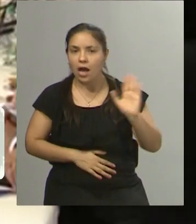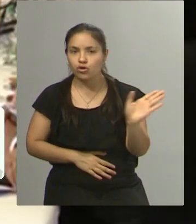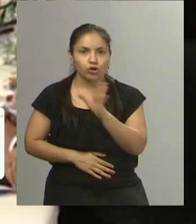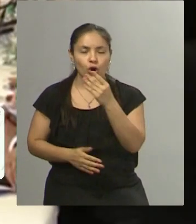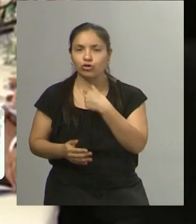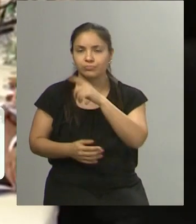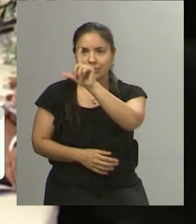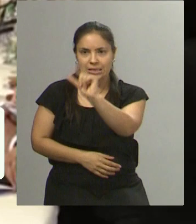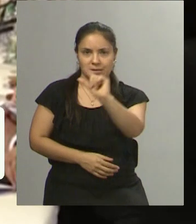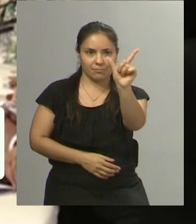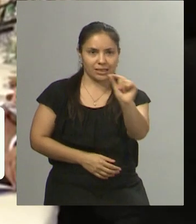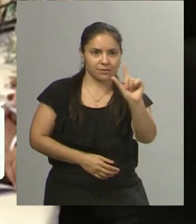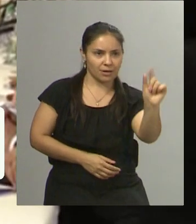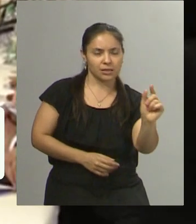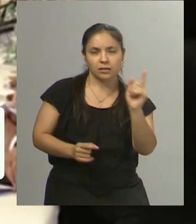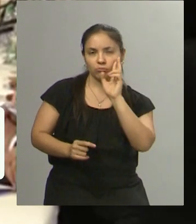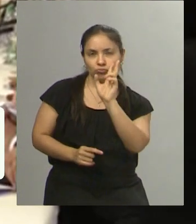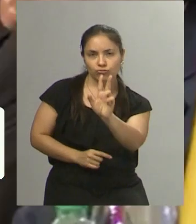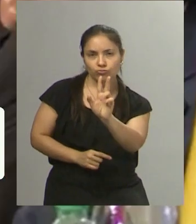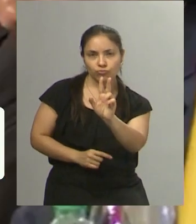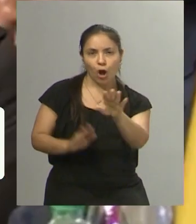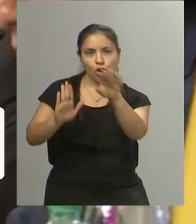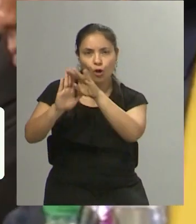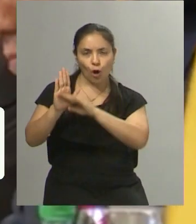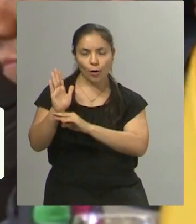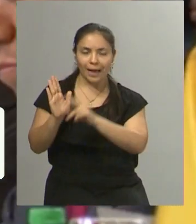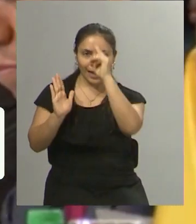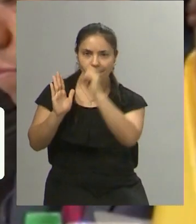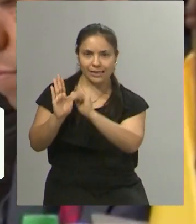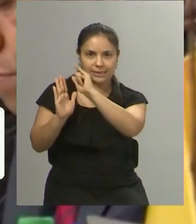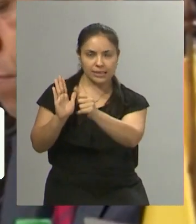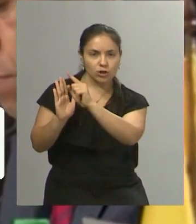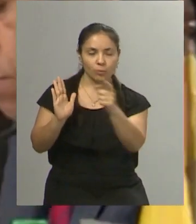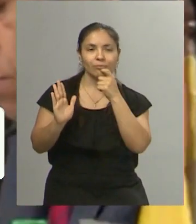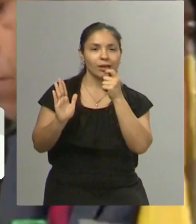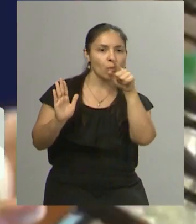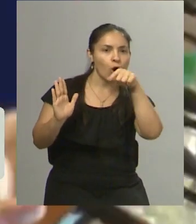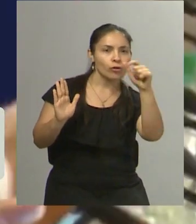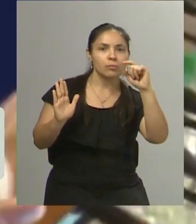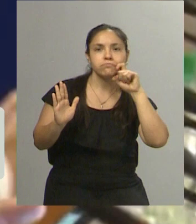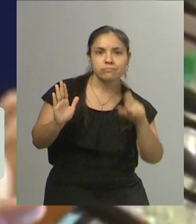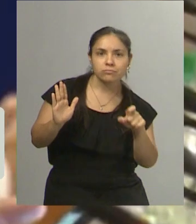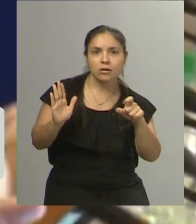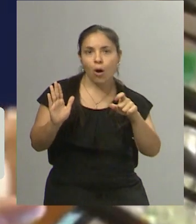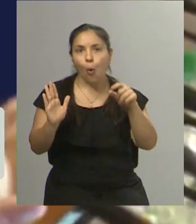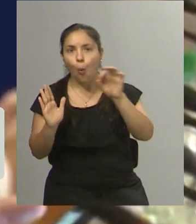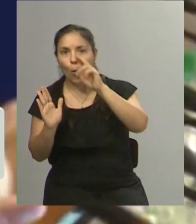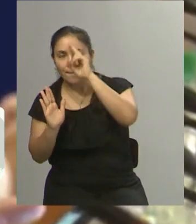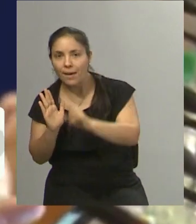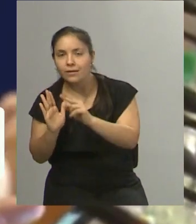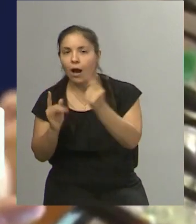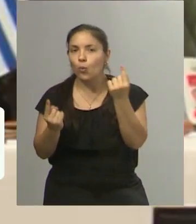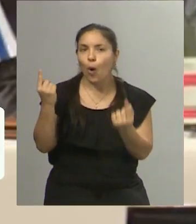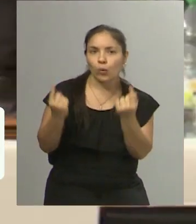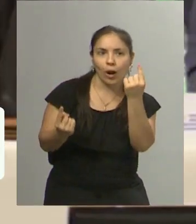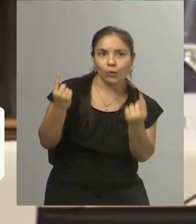si efectivamente las reglas se están cumpliendo y quién las cumple y quién no las cumple. Es lo que